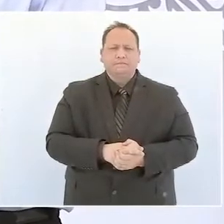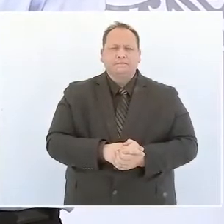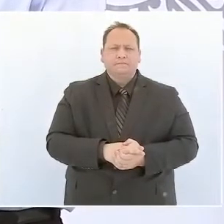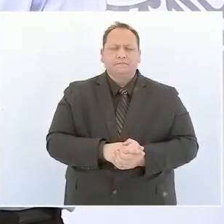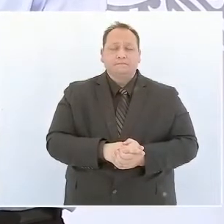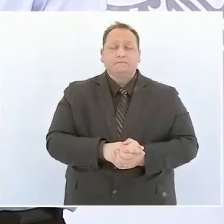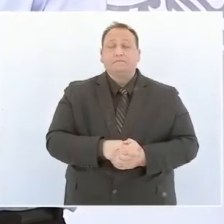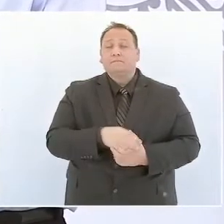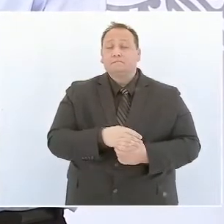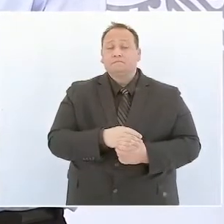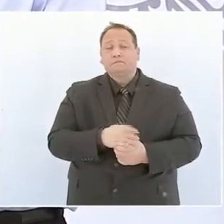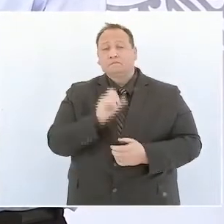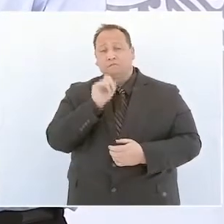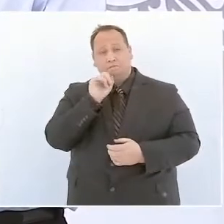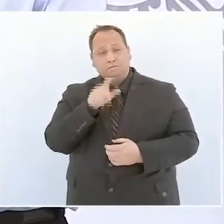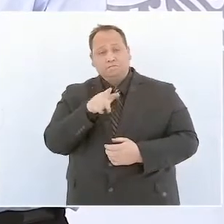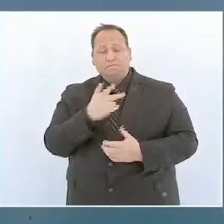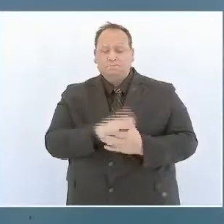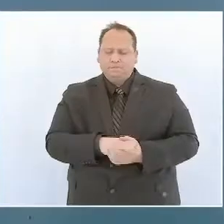También